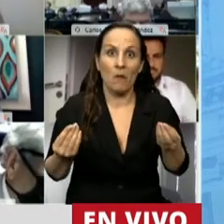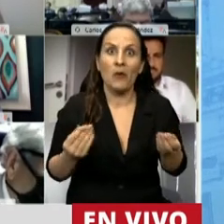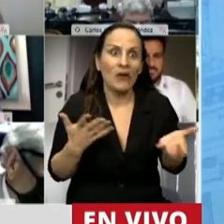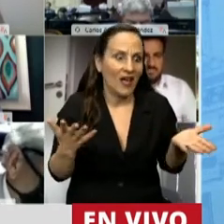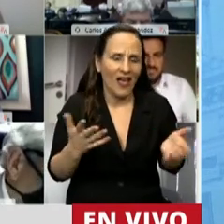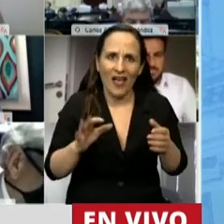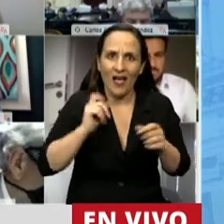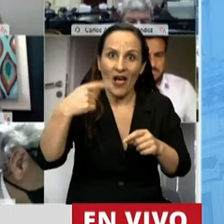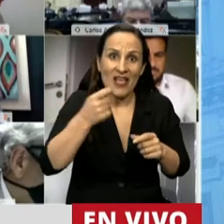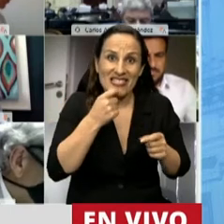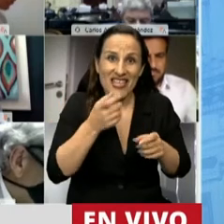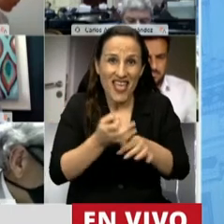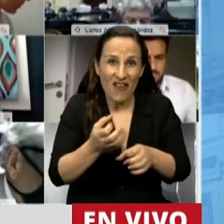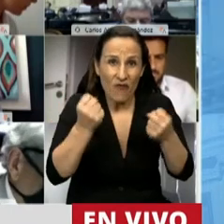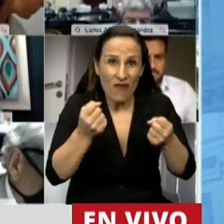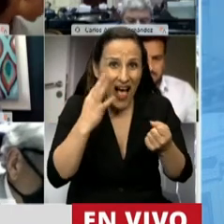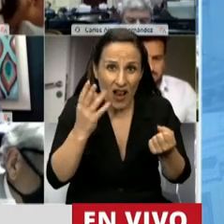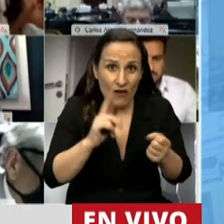consecuencias van a ser muy, muy graves.